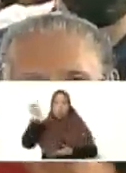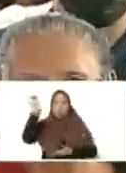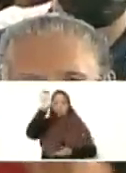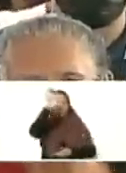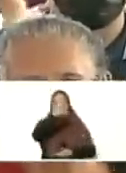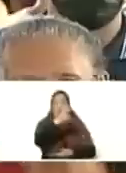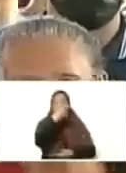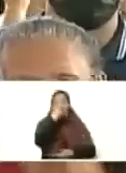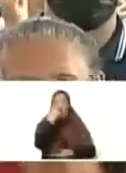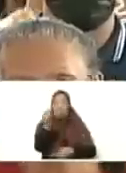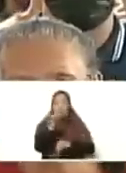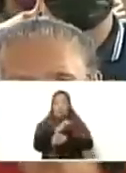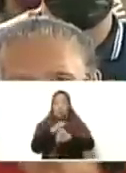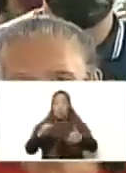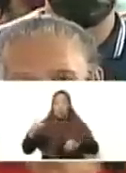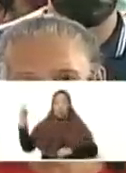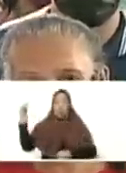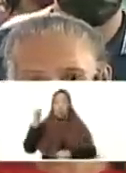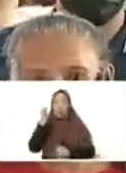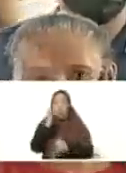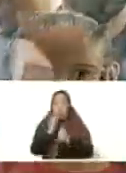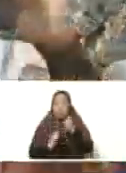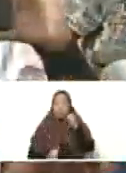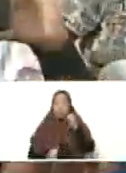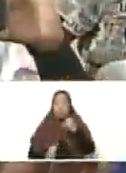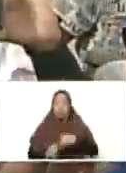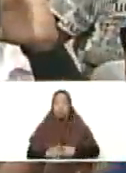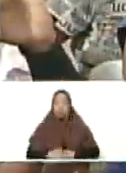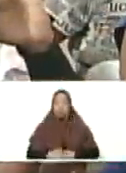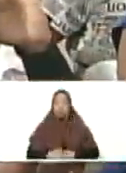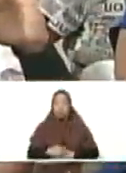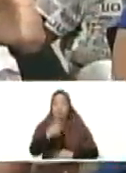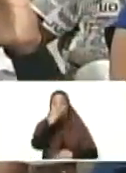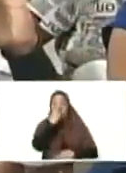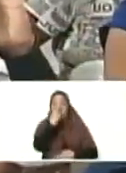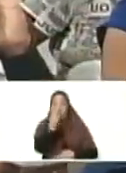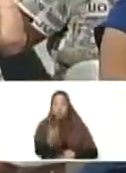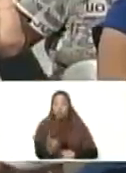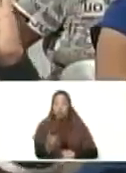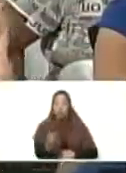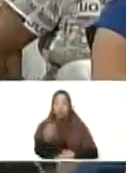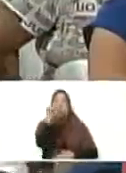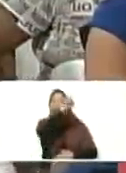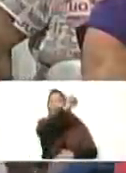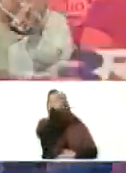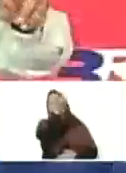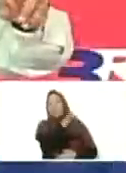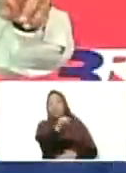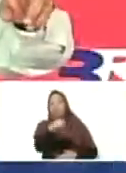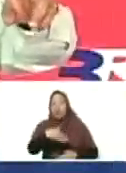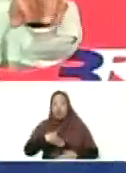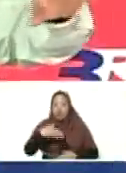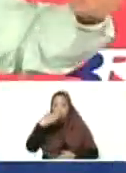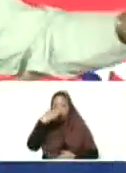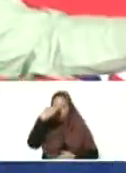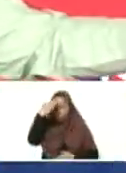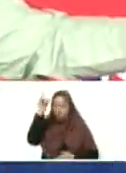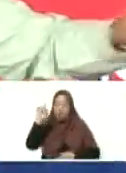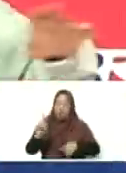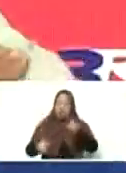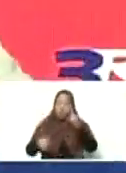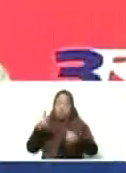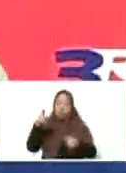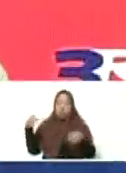al final cuando llegamos al último país de la visita azerbaiyán aparecieron unos casos en la